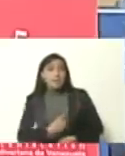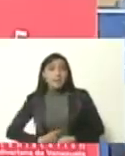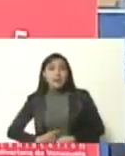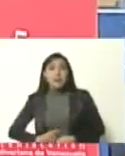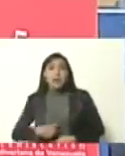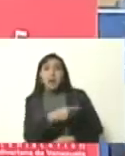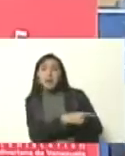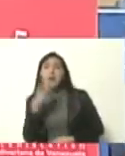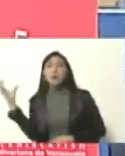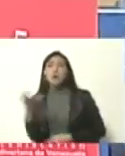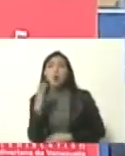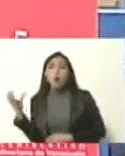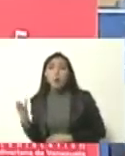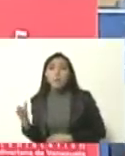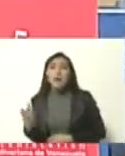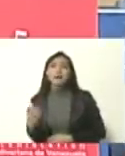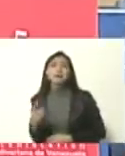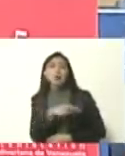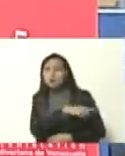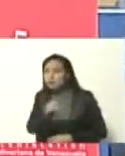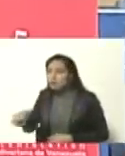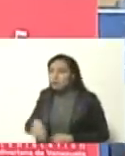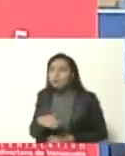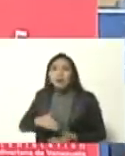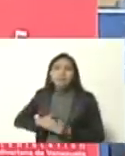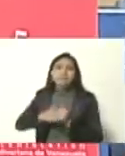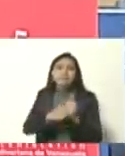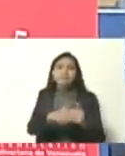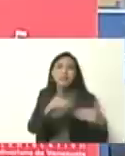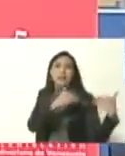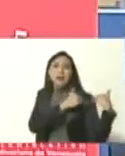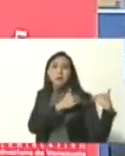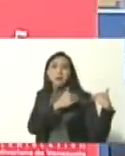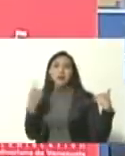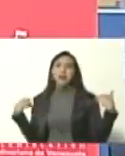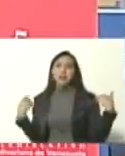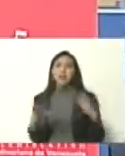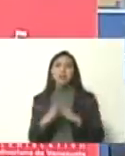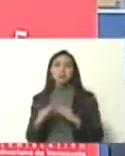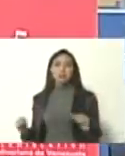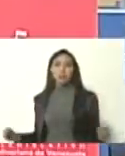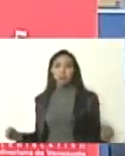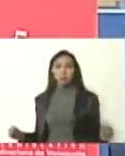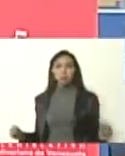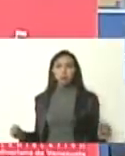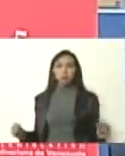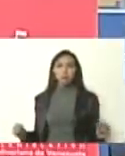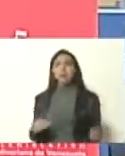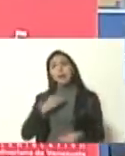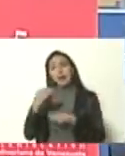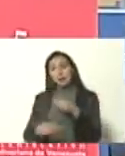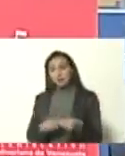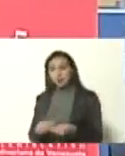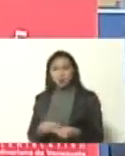para que ustedes develen la responsabilidad que tiene en todos estos hechos.